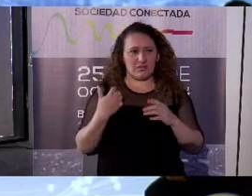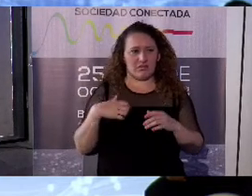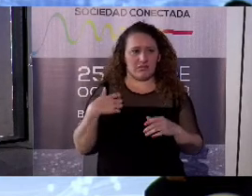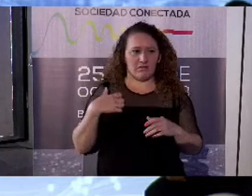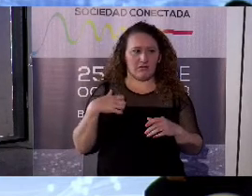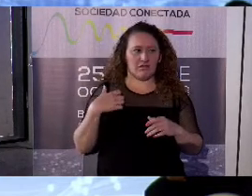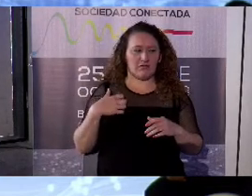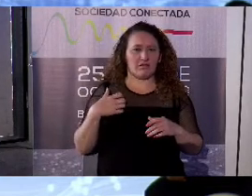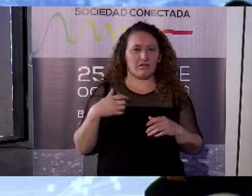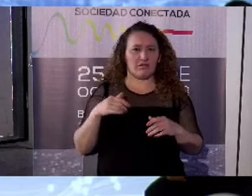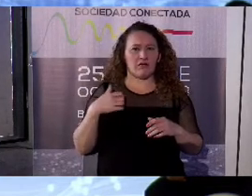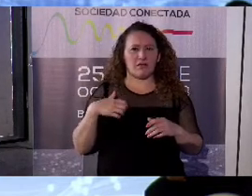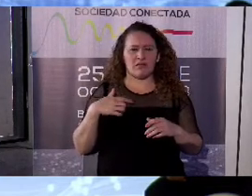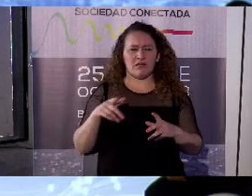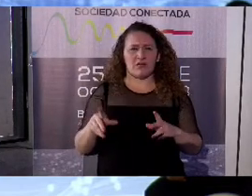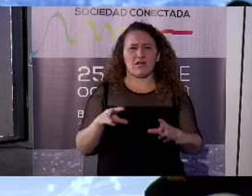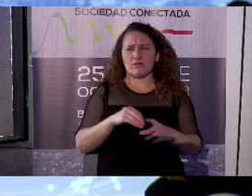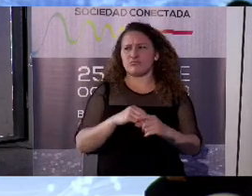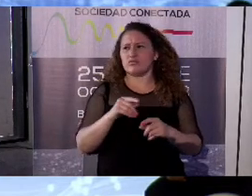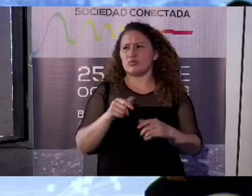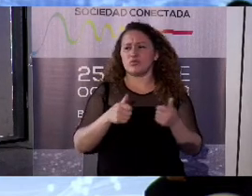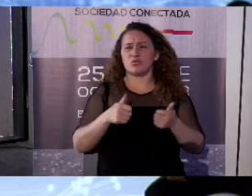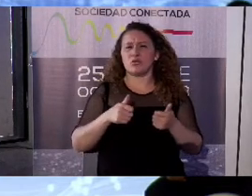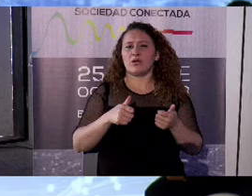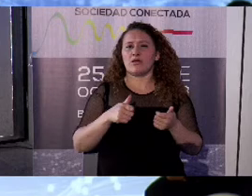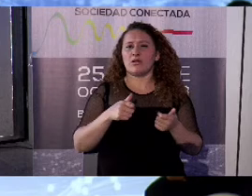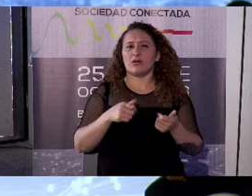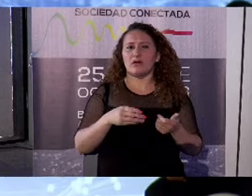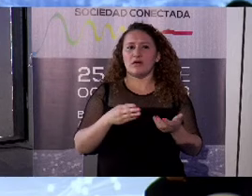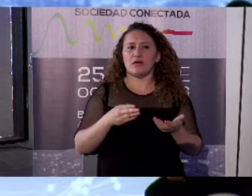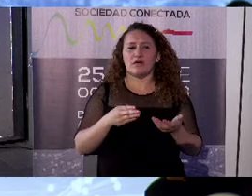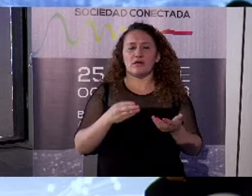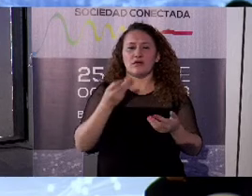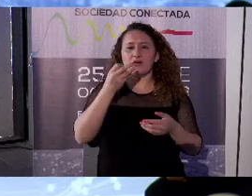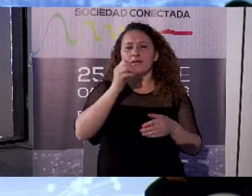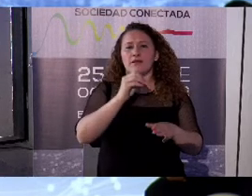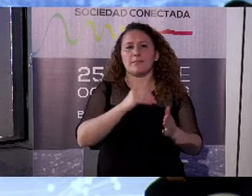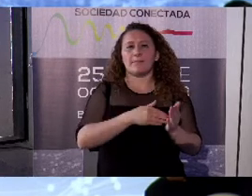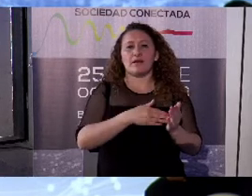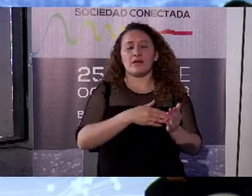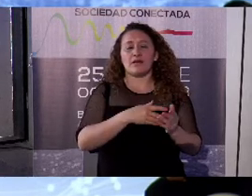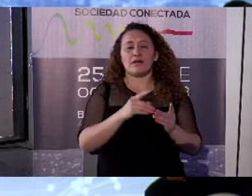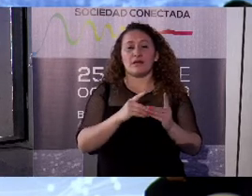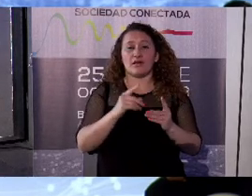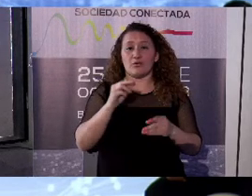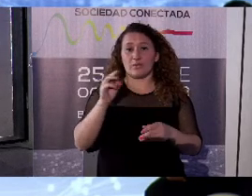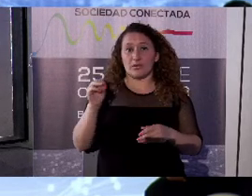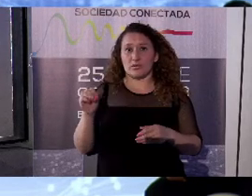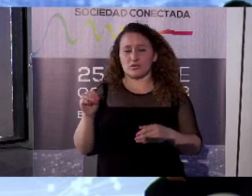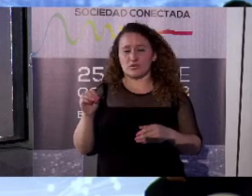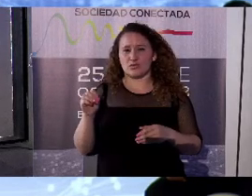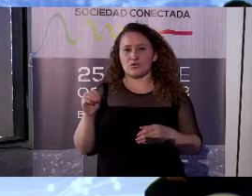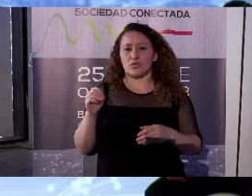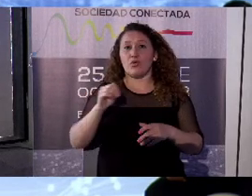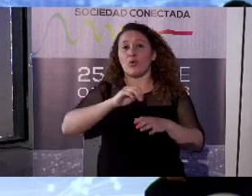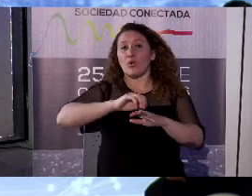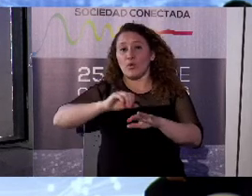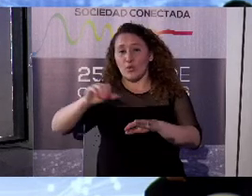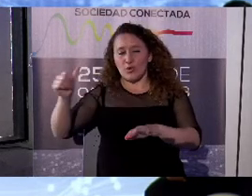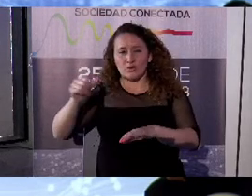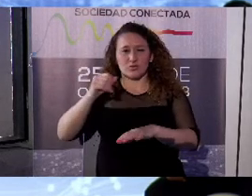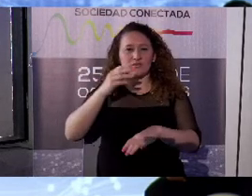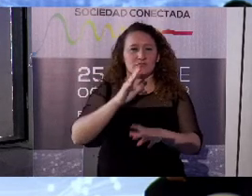Argentina implementó un backb que es el deat de 30.000 km de fibra que se superpone a otros cuatro backb